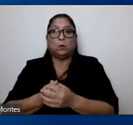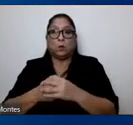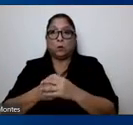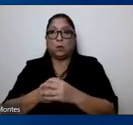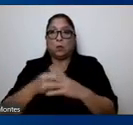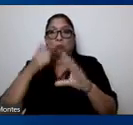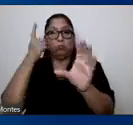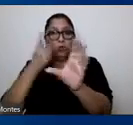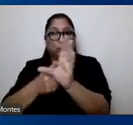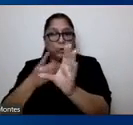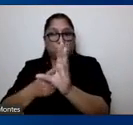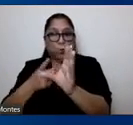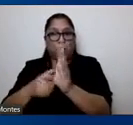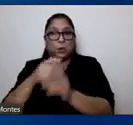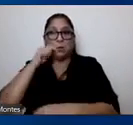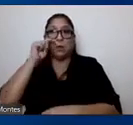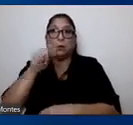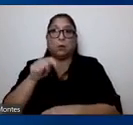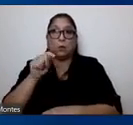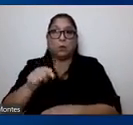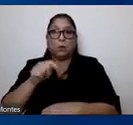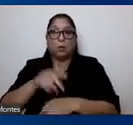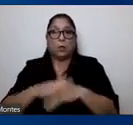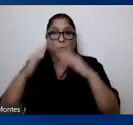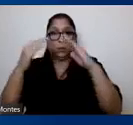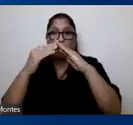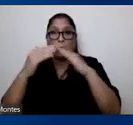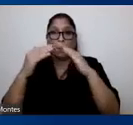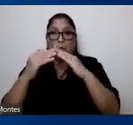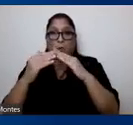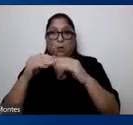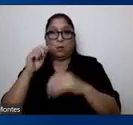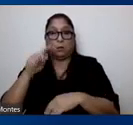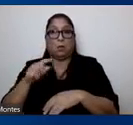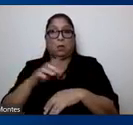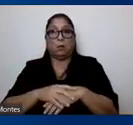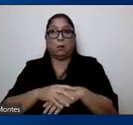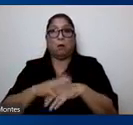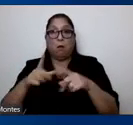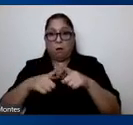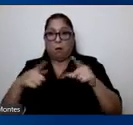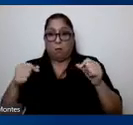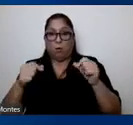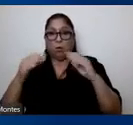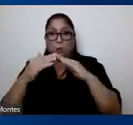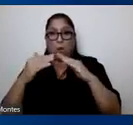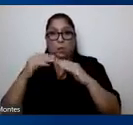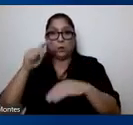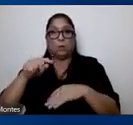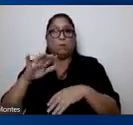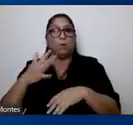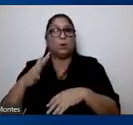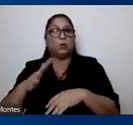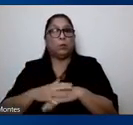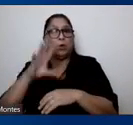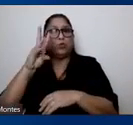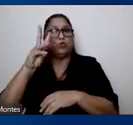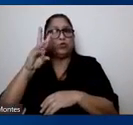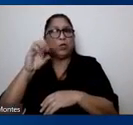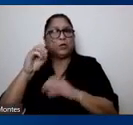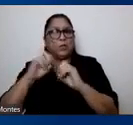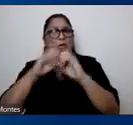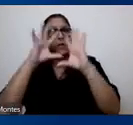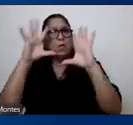terrorista en esta casa del embajador duró más de 130 días. Entonces esos